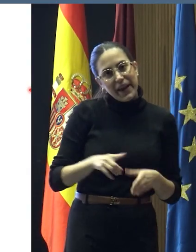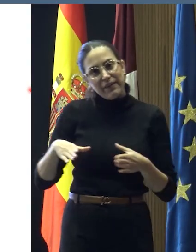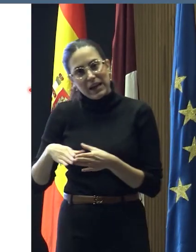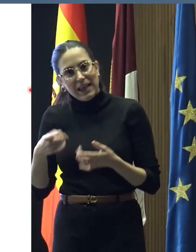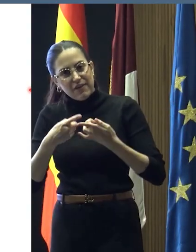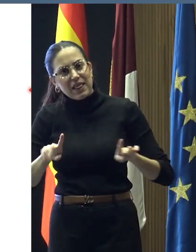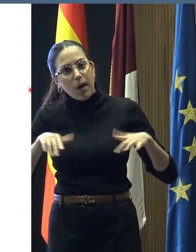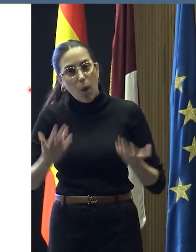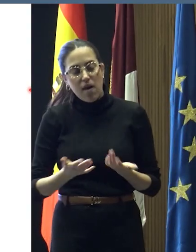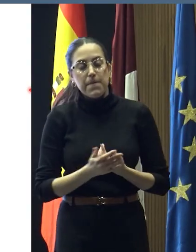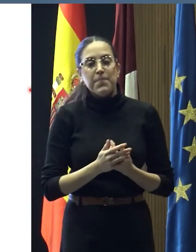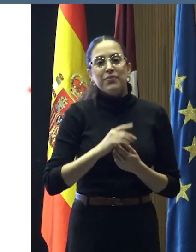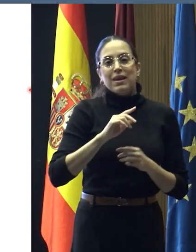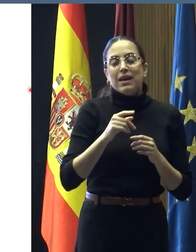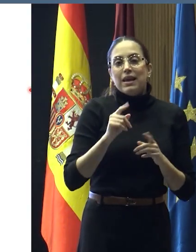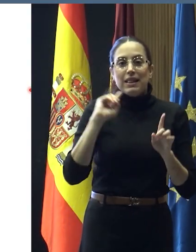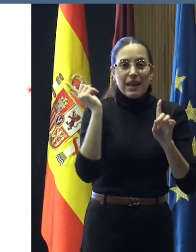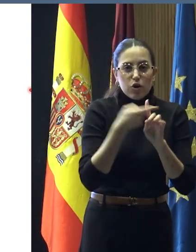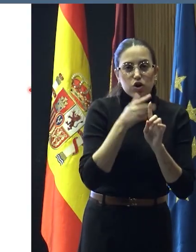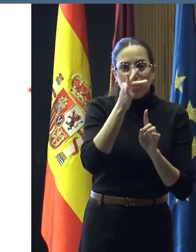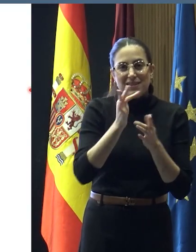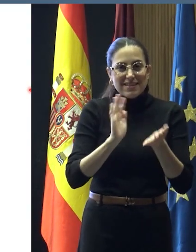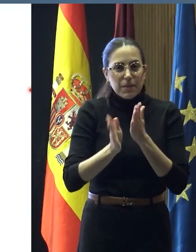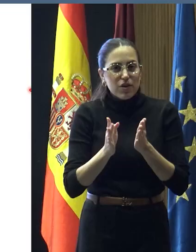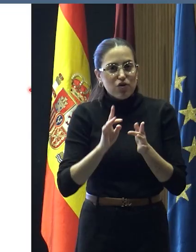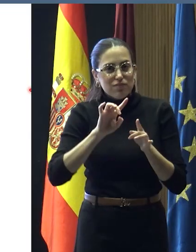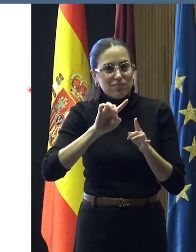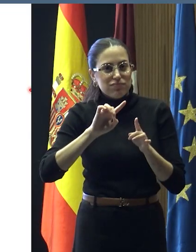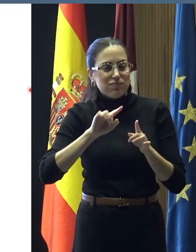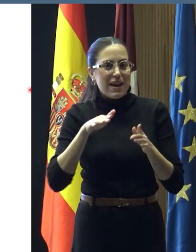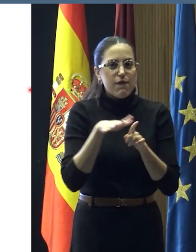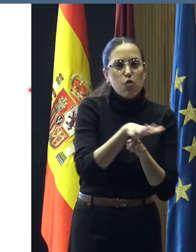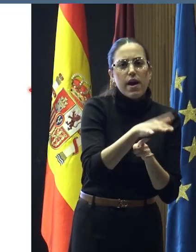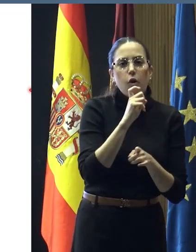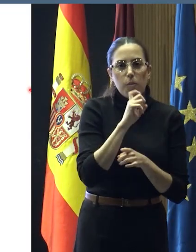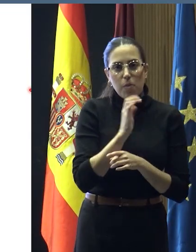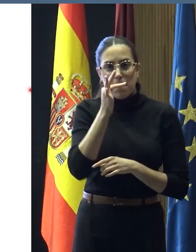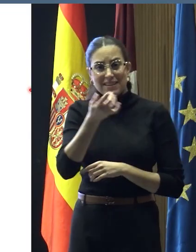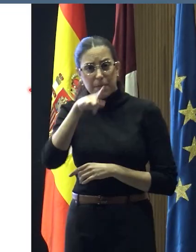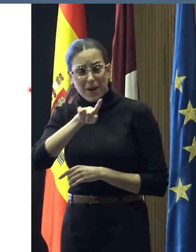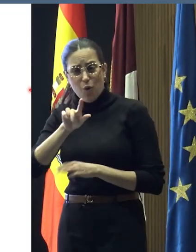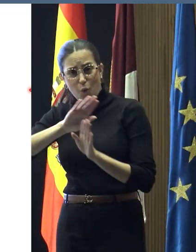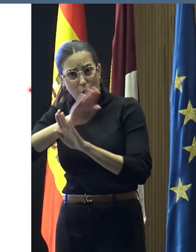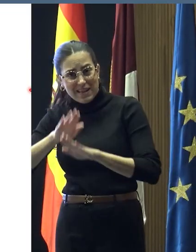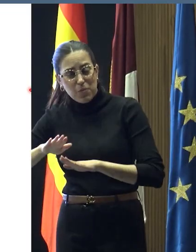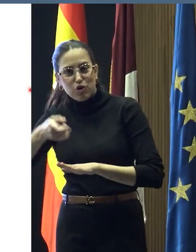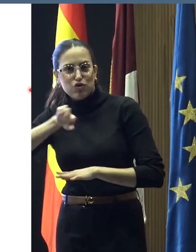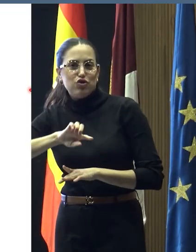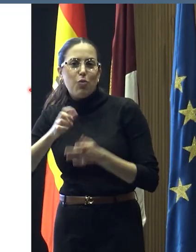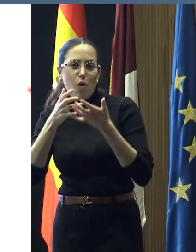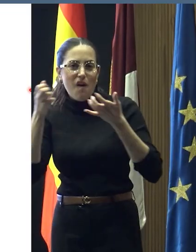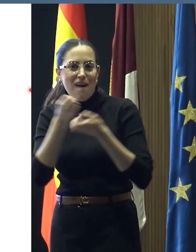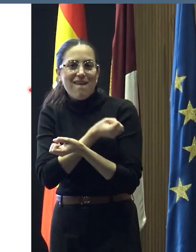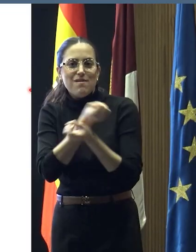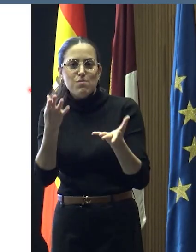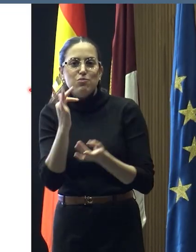y tratamientos y cómo estamos avanzando, porque siempre tenemos que lanzar un mensaje positivo porque lo hay.